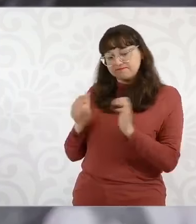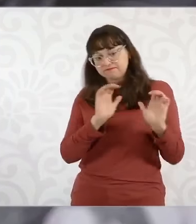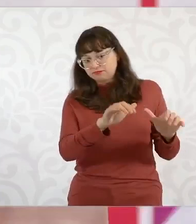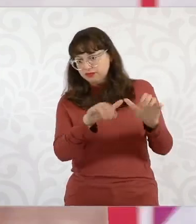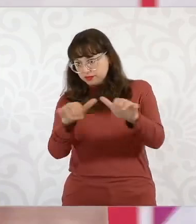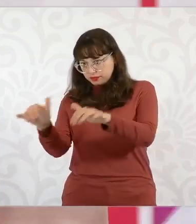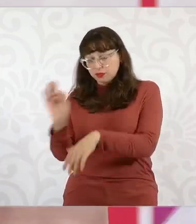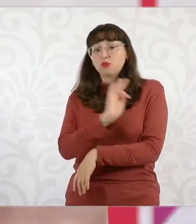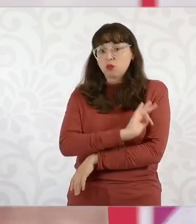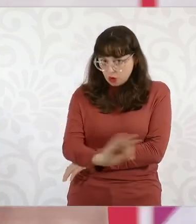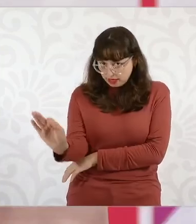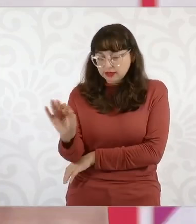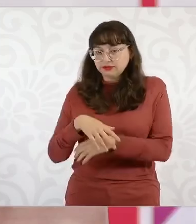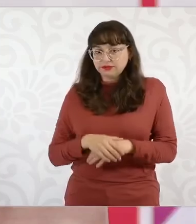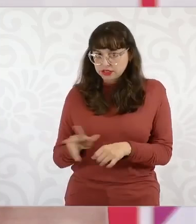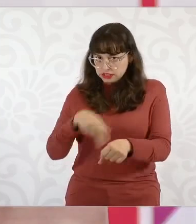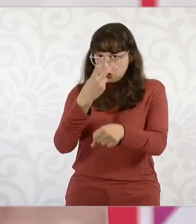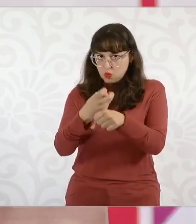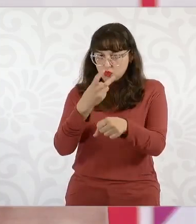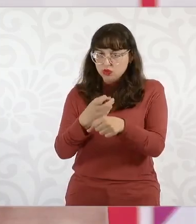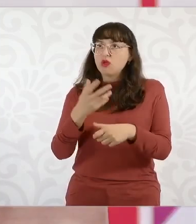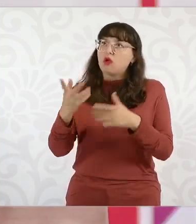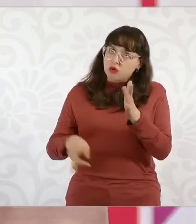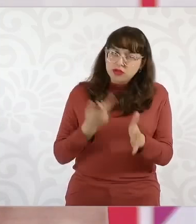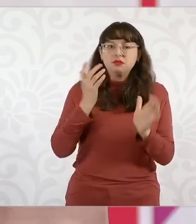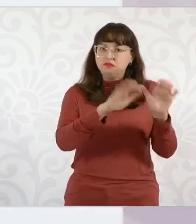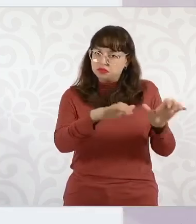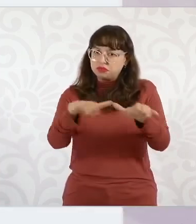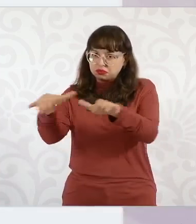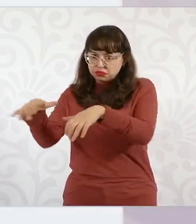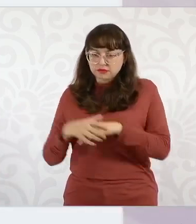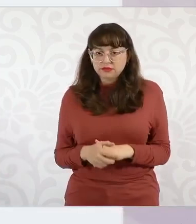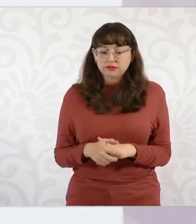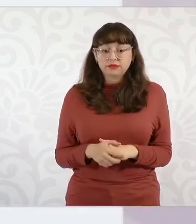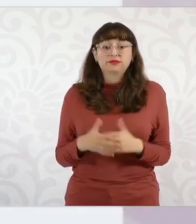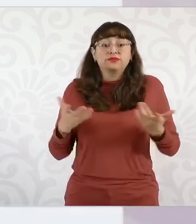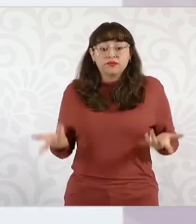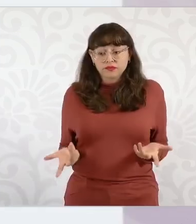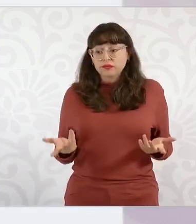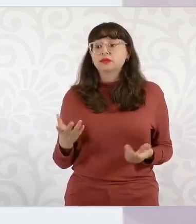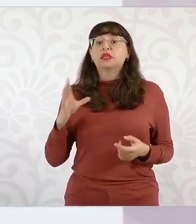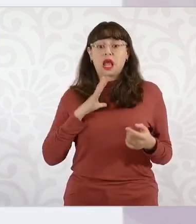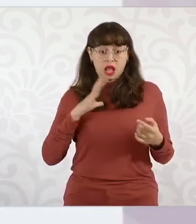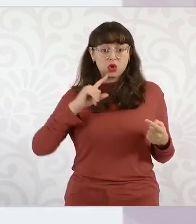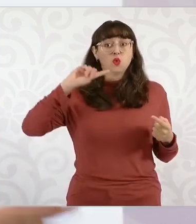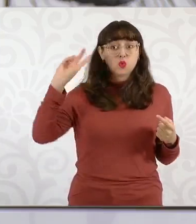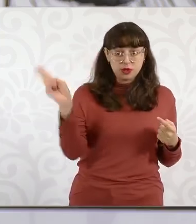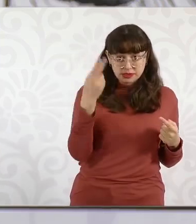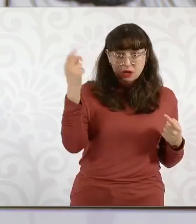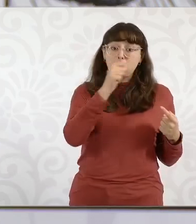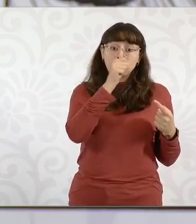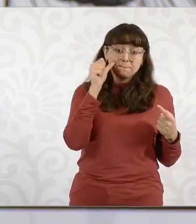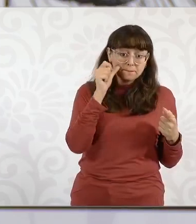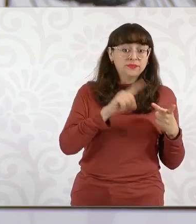lugares. Entonces, la opción de la Benito Juárez, de las universidades Benito Juárez o